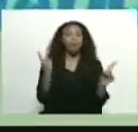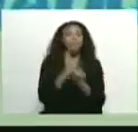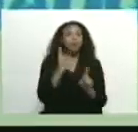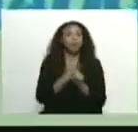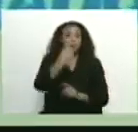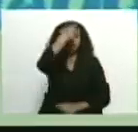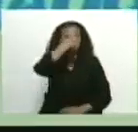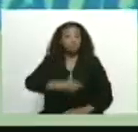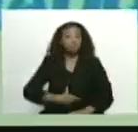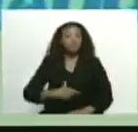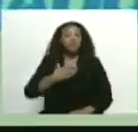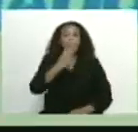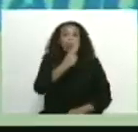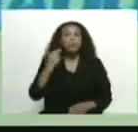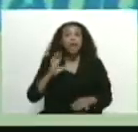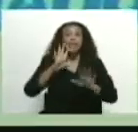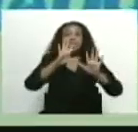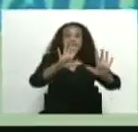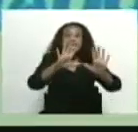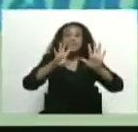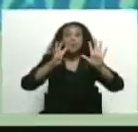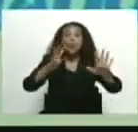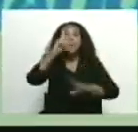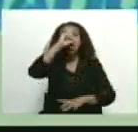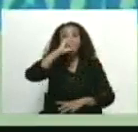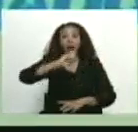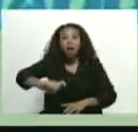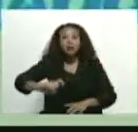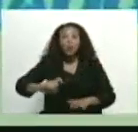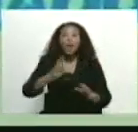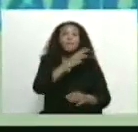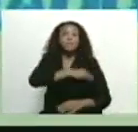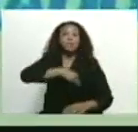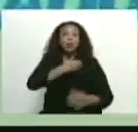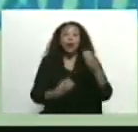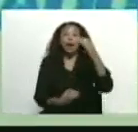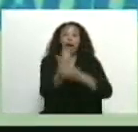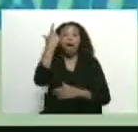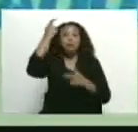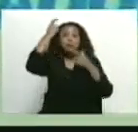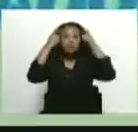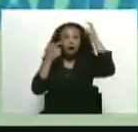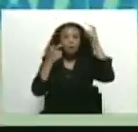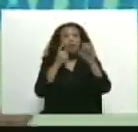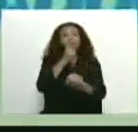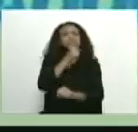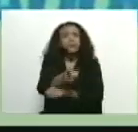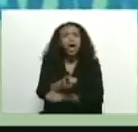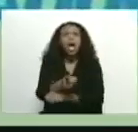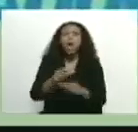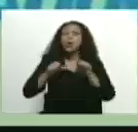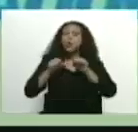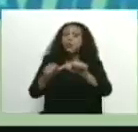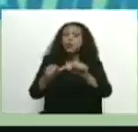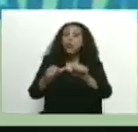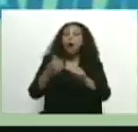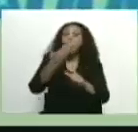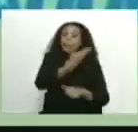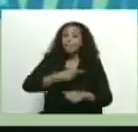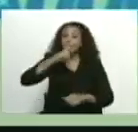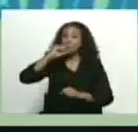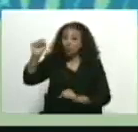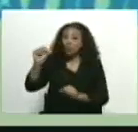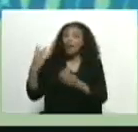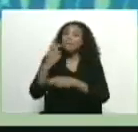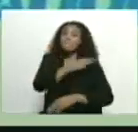hoy se cumplen 19 años de la misión creada por el comandante Chávez y continuada por usted, de